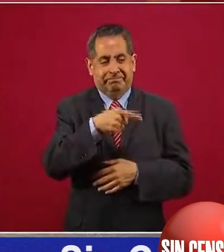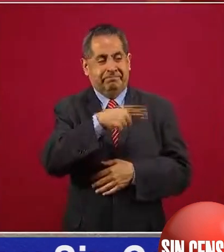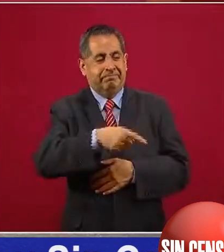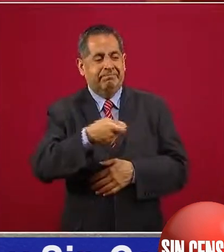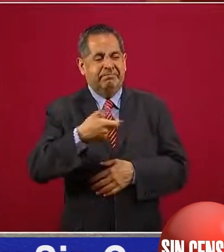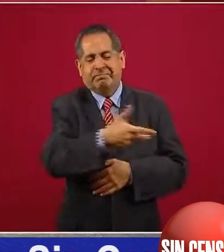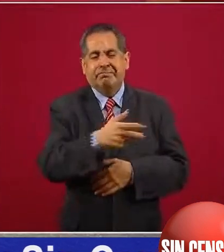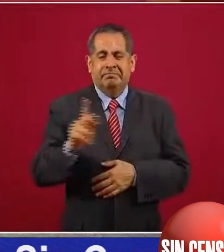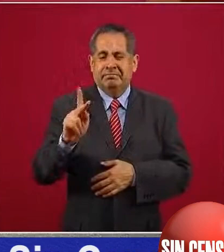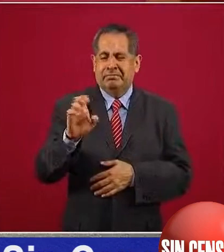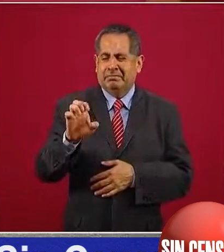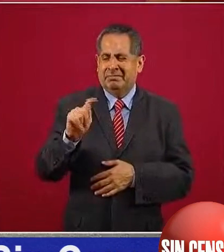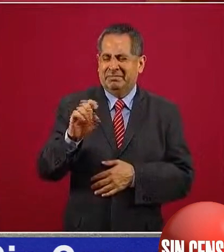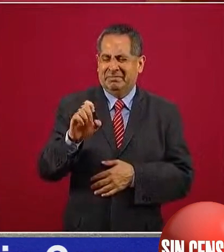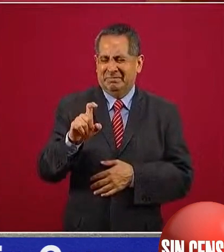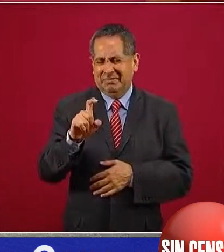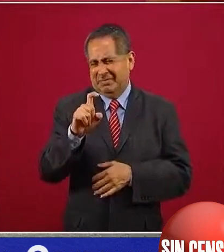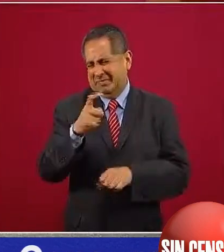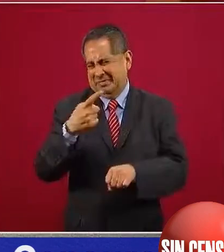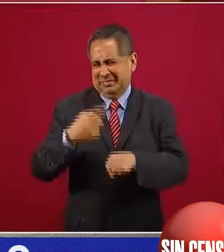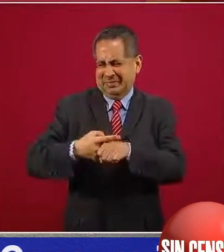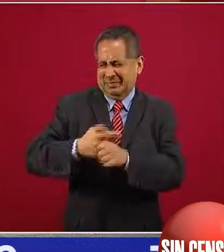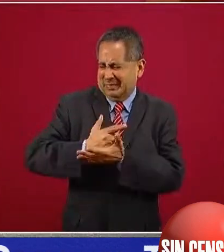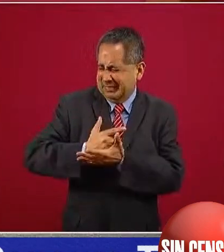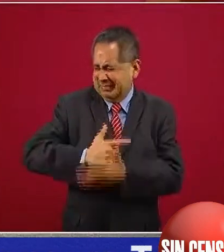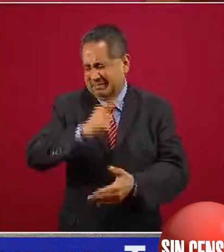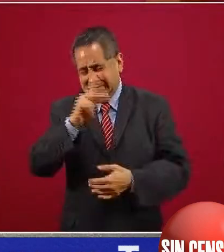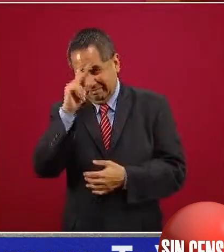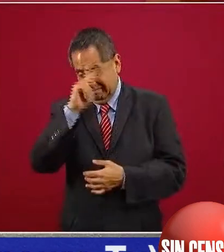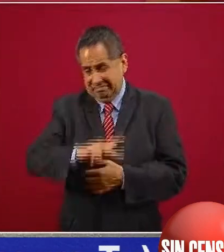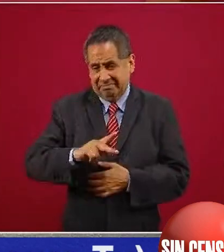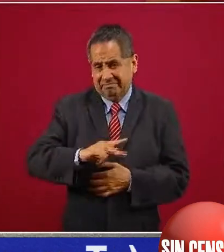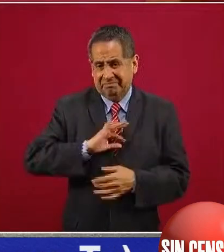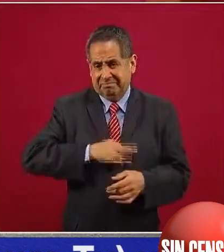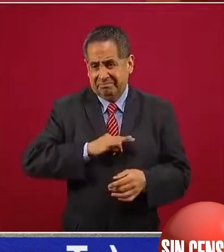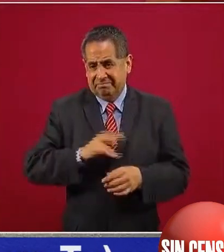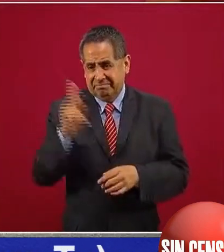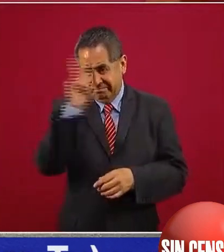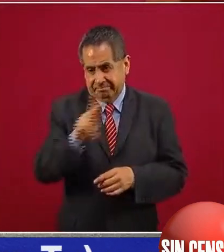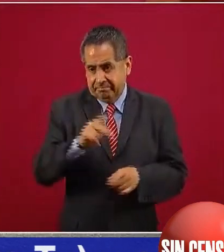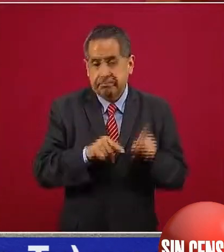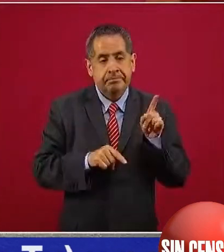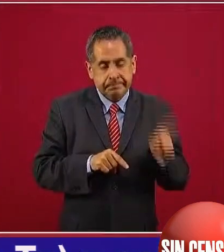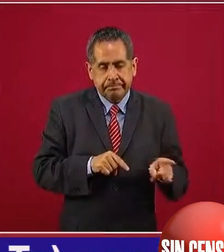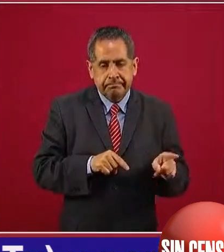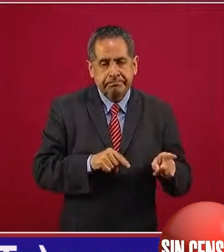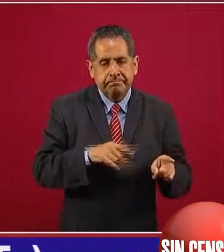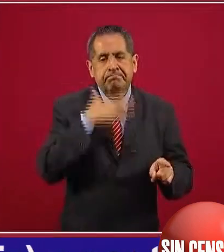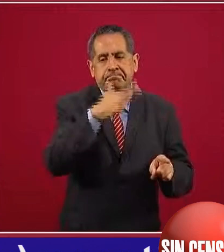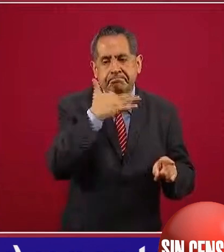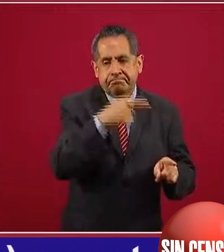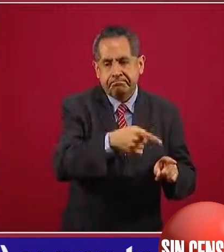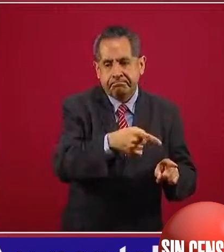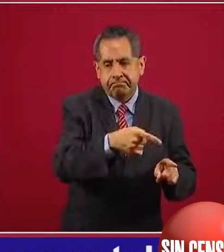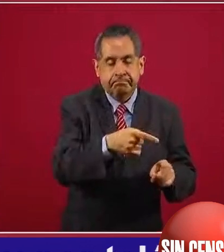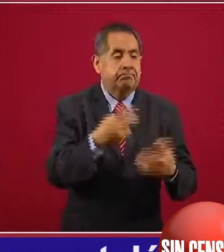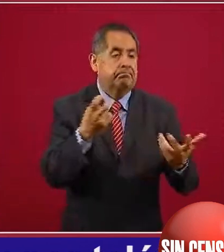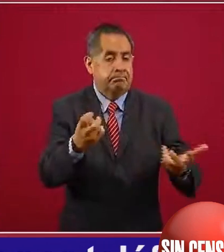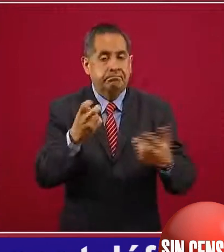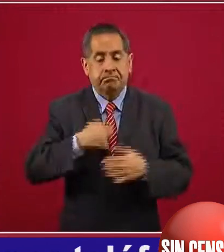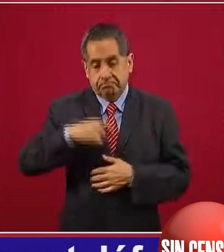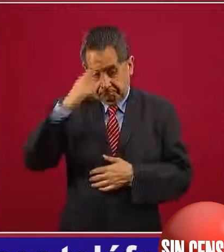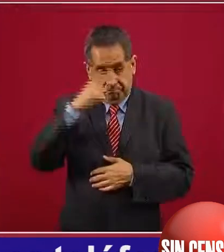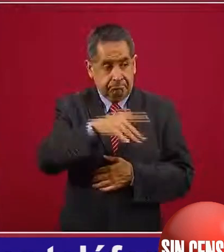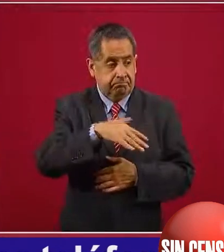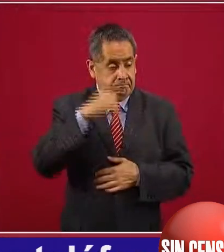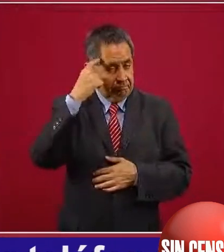es una peste funesta. Entonces estoy convencido que si acabamos con